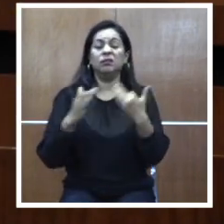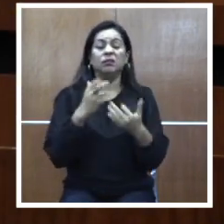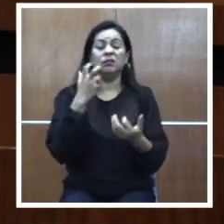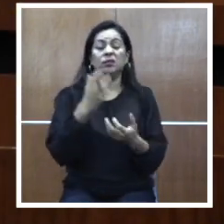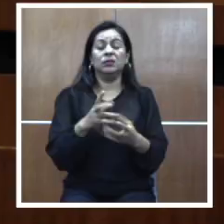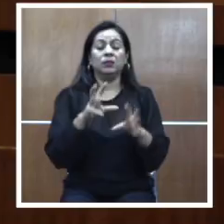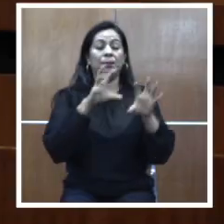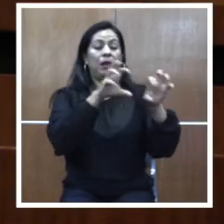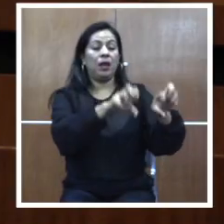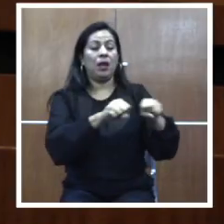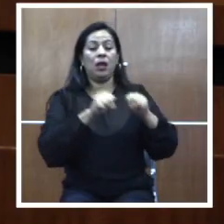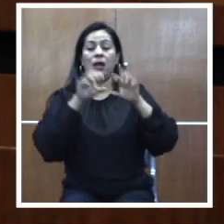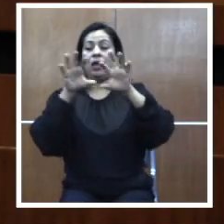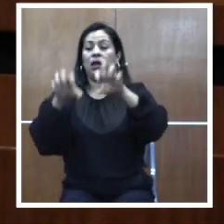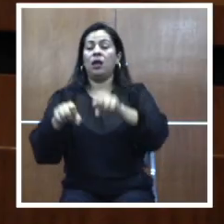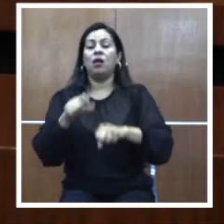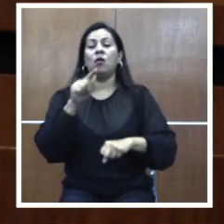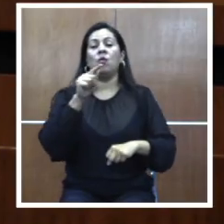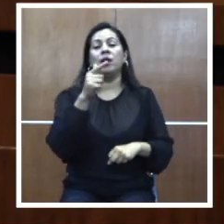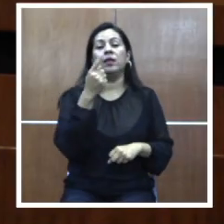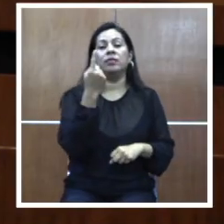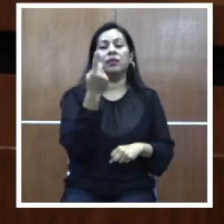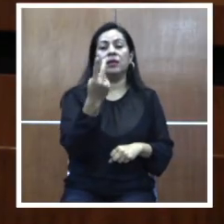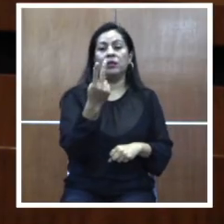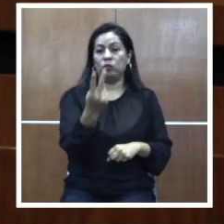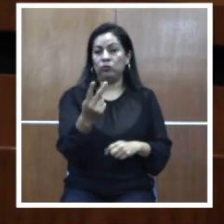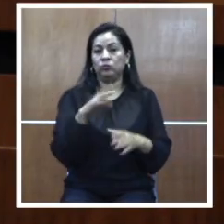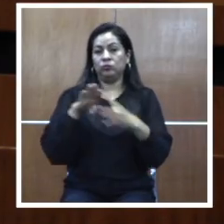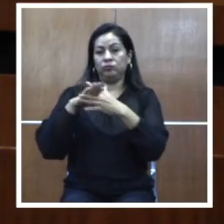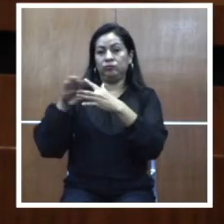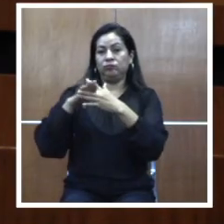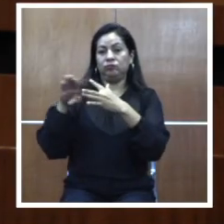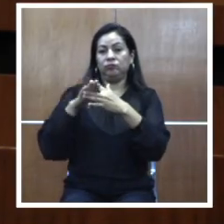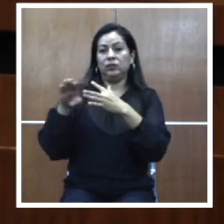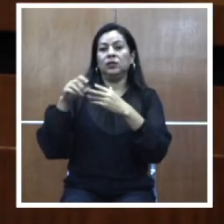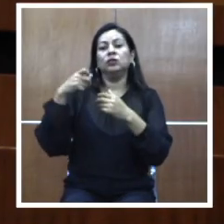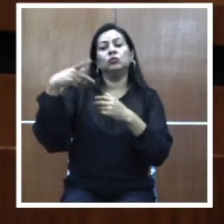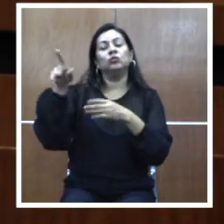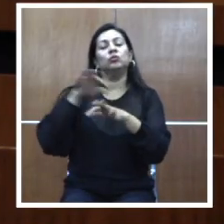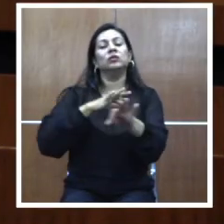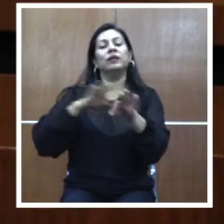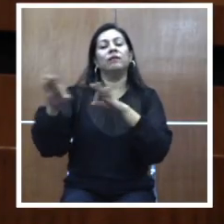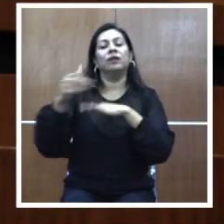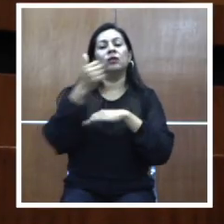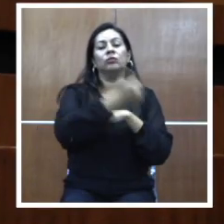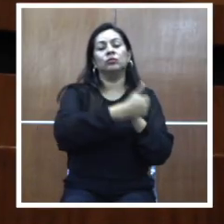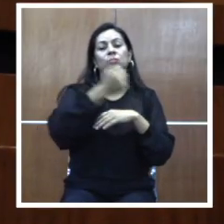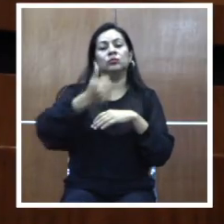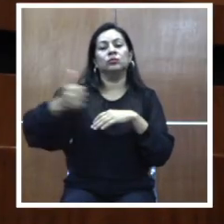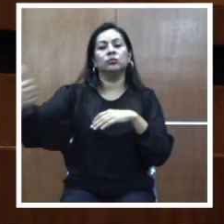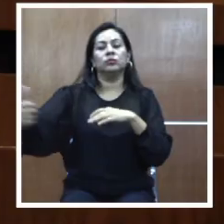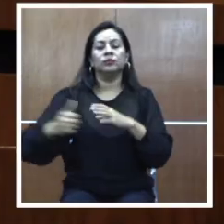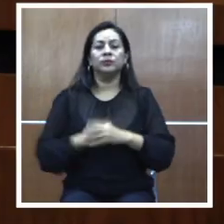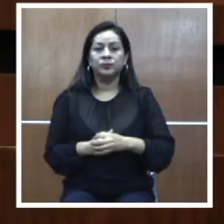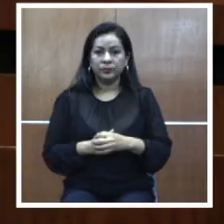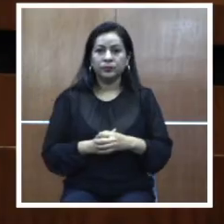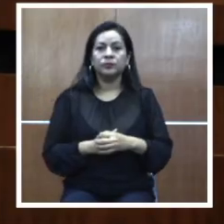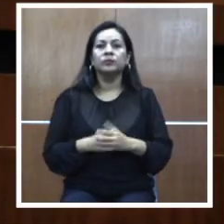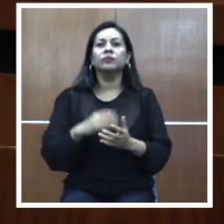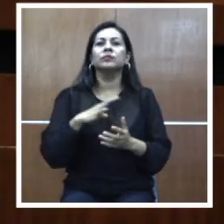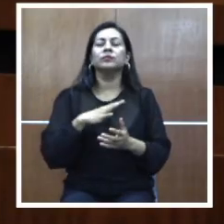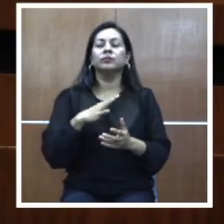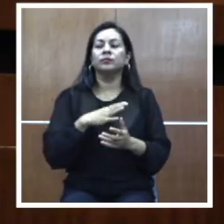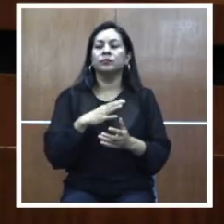para detener a 42 migrantes en sus centros de trabajo. Se detuvo